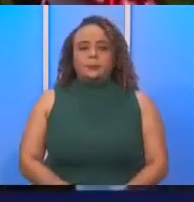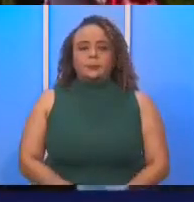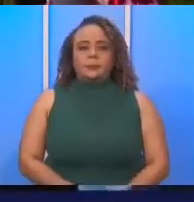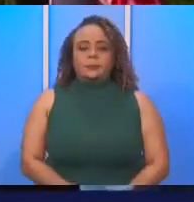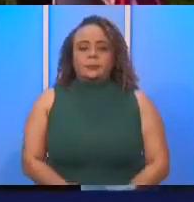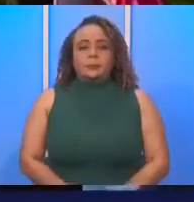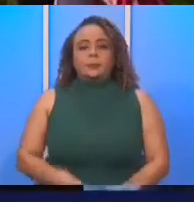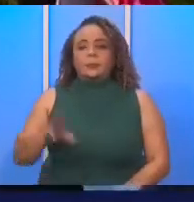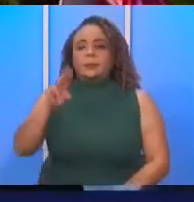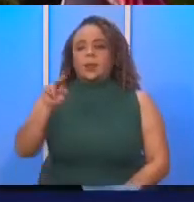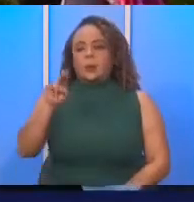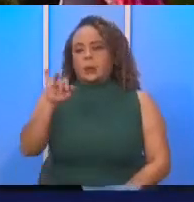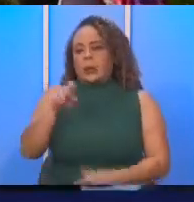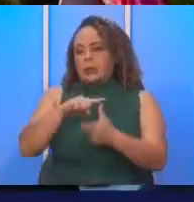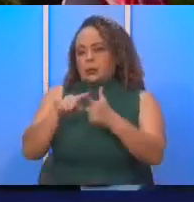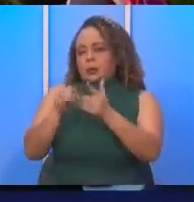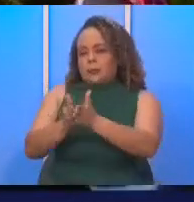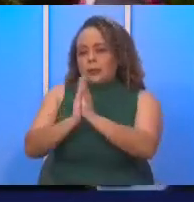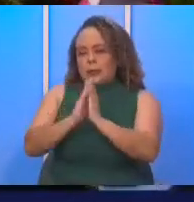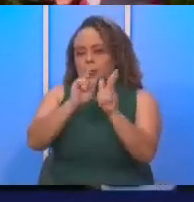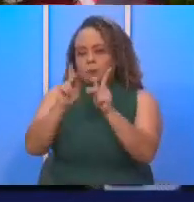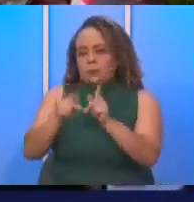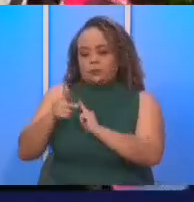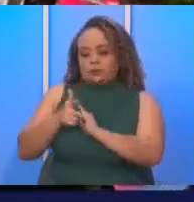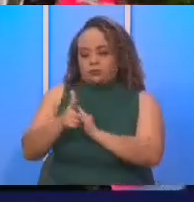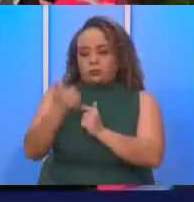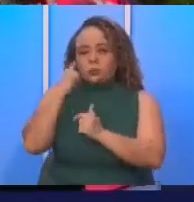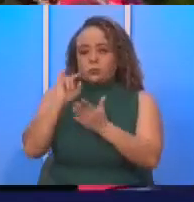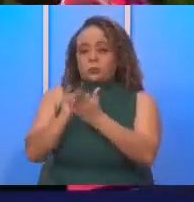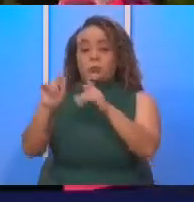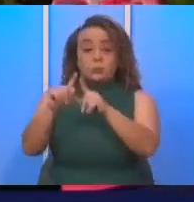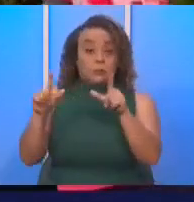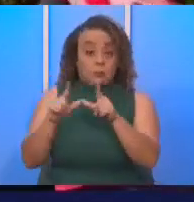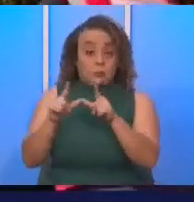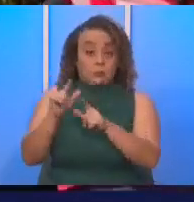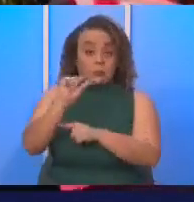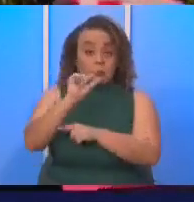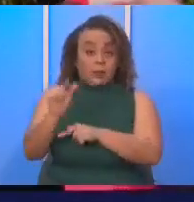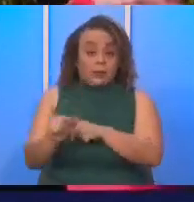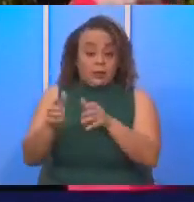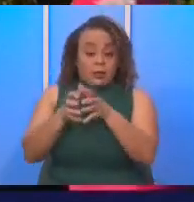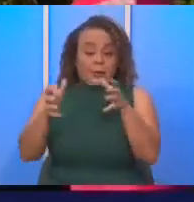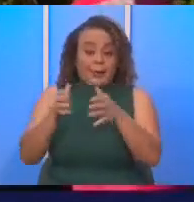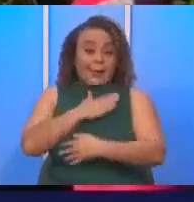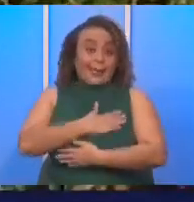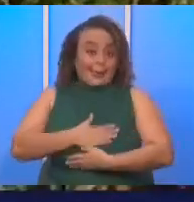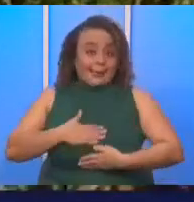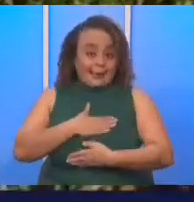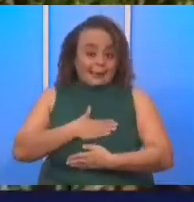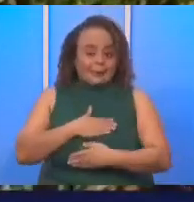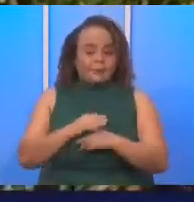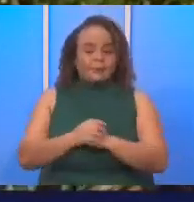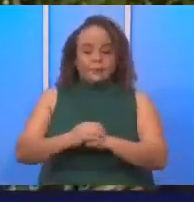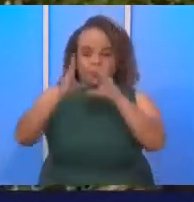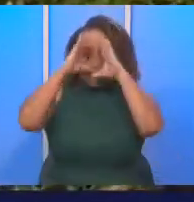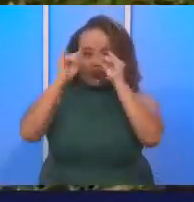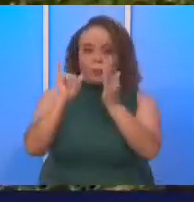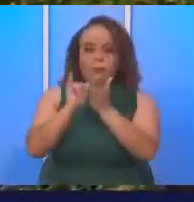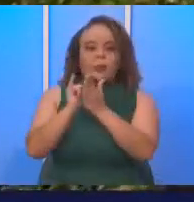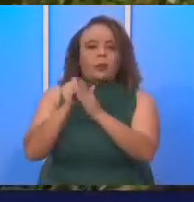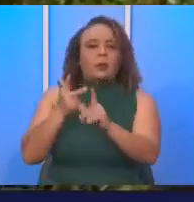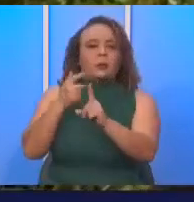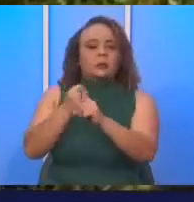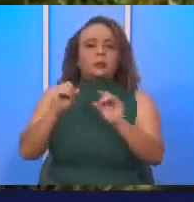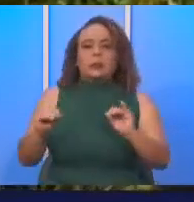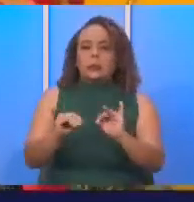Mónica, bueno, hay que pedirle, eso sí, a las personas que pasan por la zona de Río Grande de Atenas, que es donde se estaba reportando este accidente,